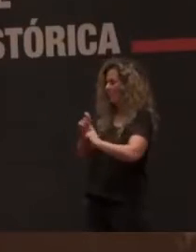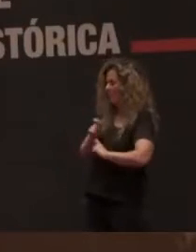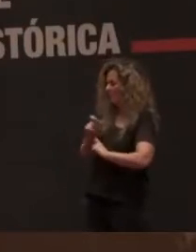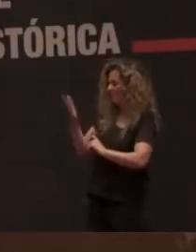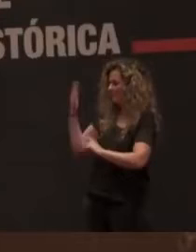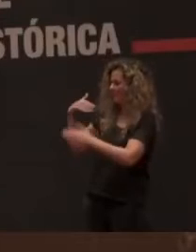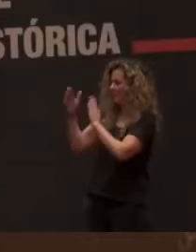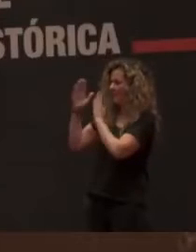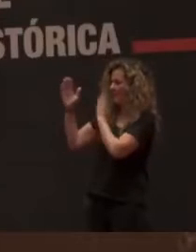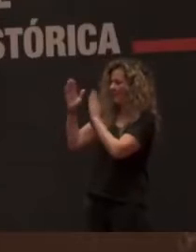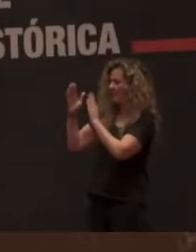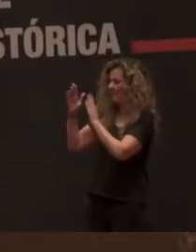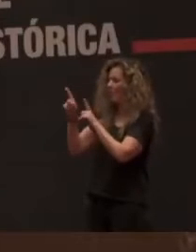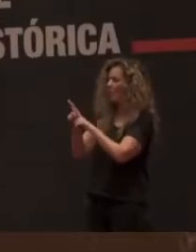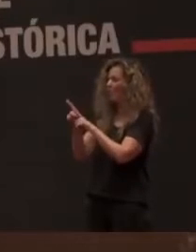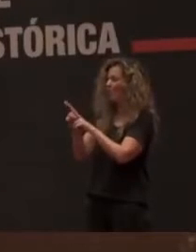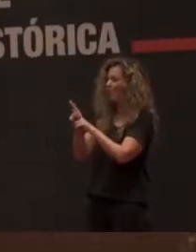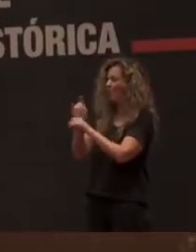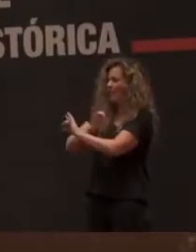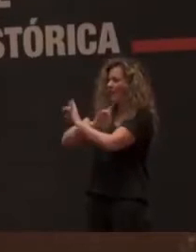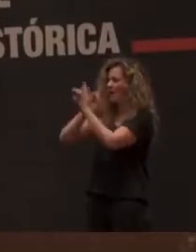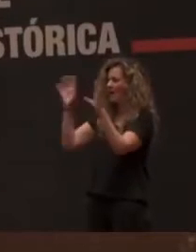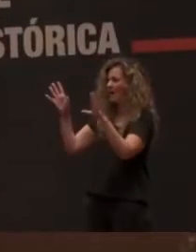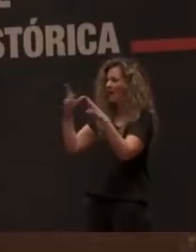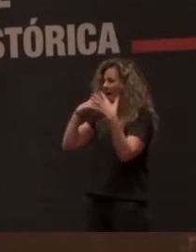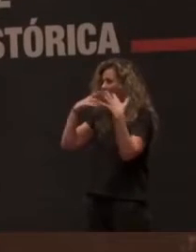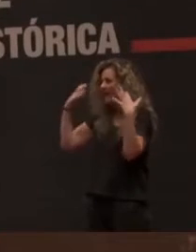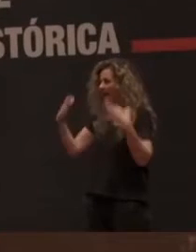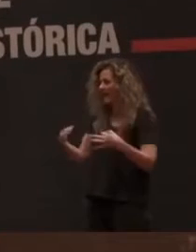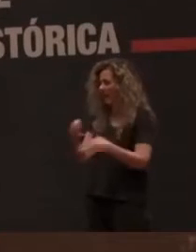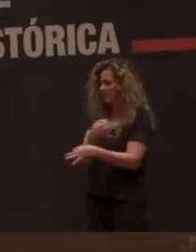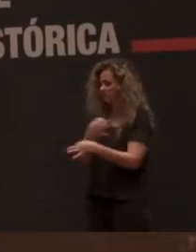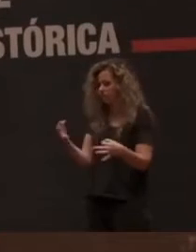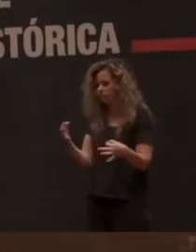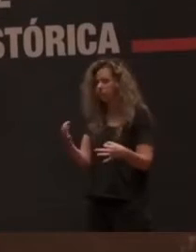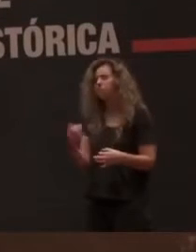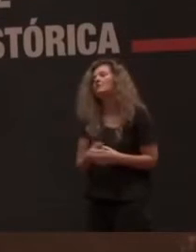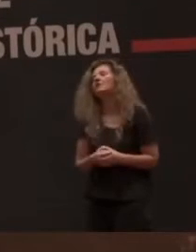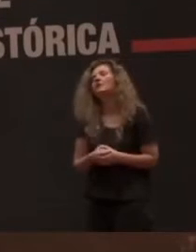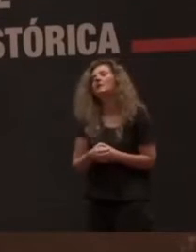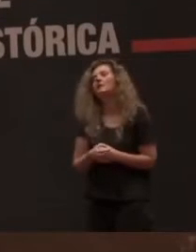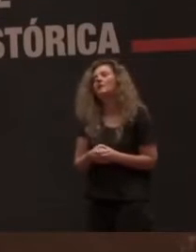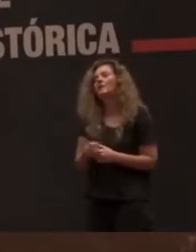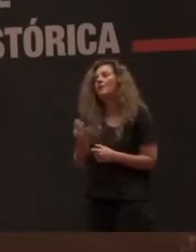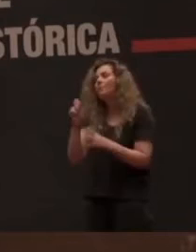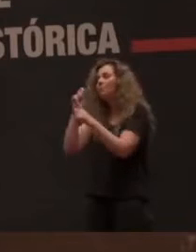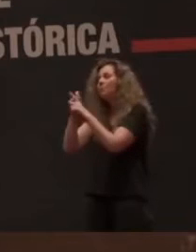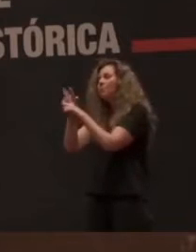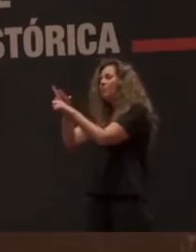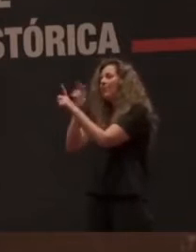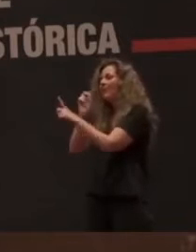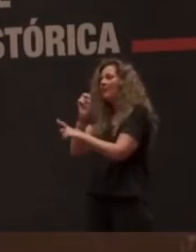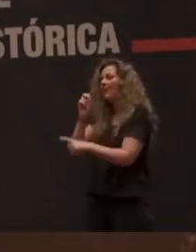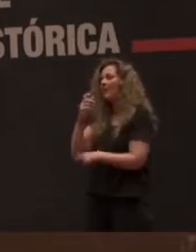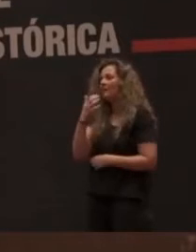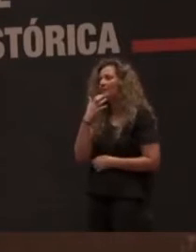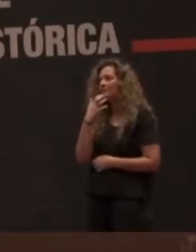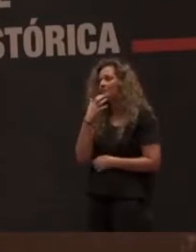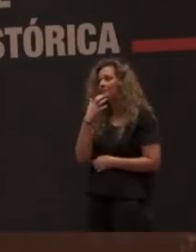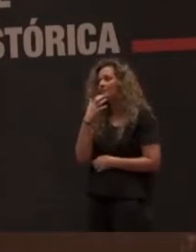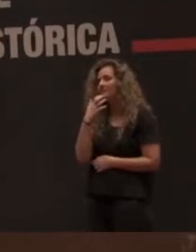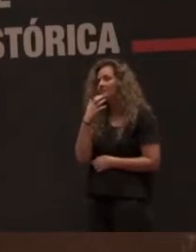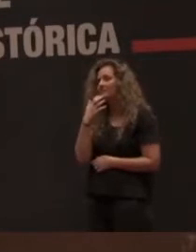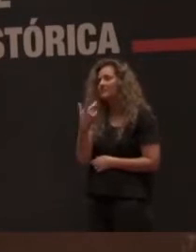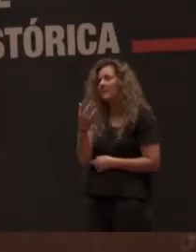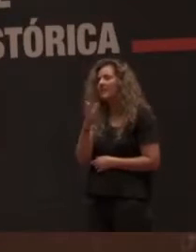que en aquel momento era parecido claramente concreto y efectivo, era la percepción de trascendencia de lo